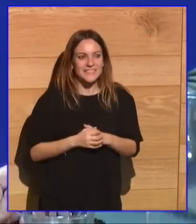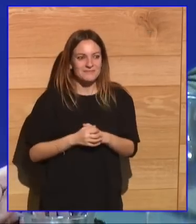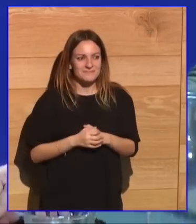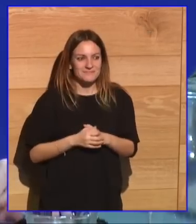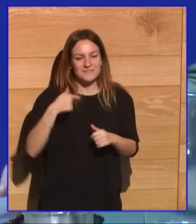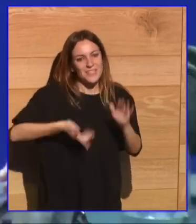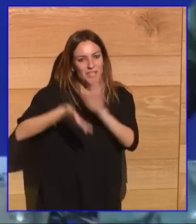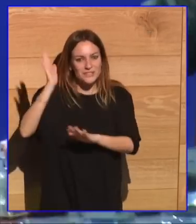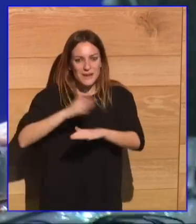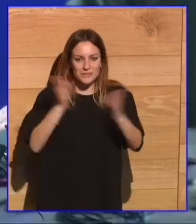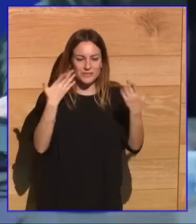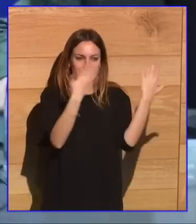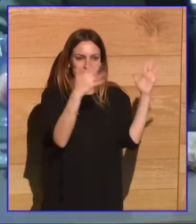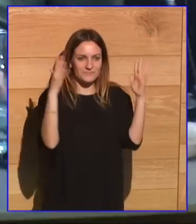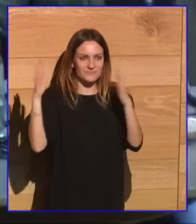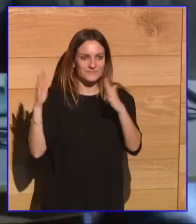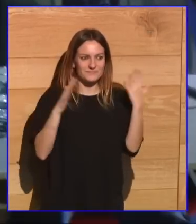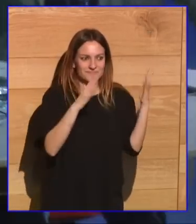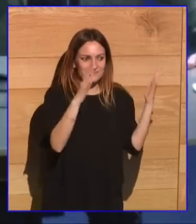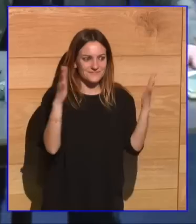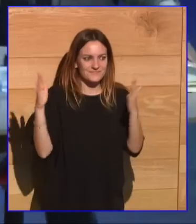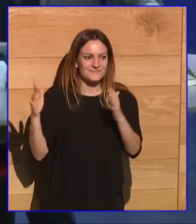¡Nos vamos, señores!